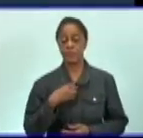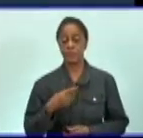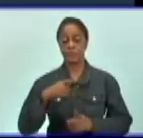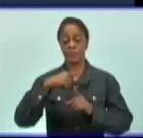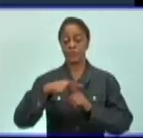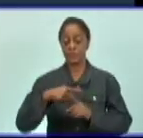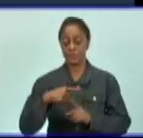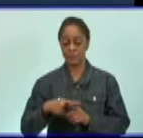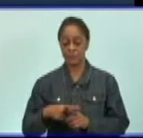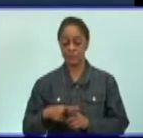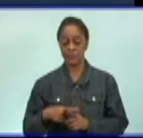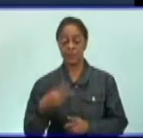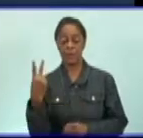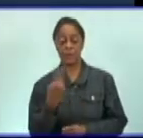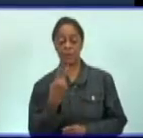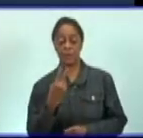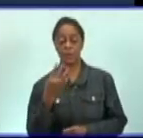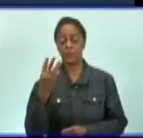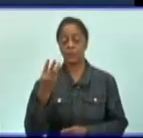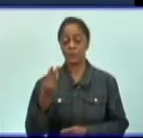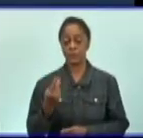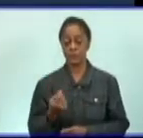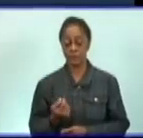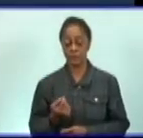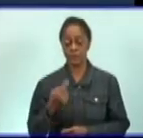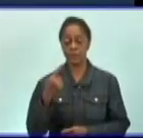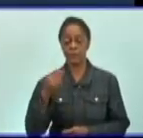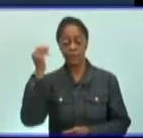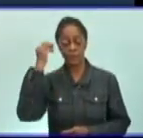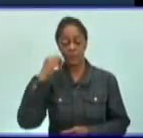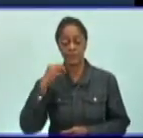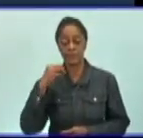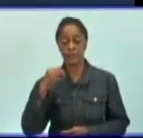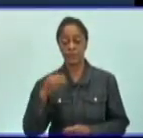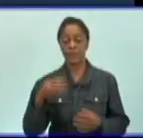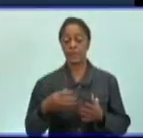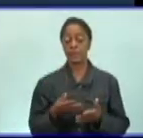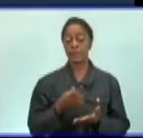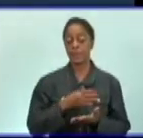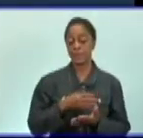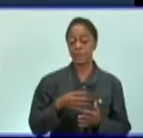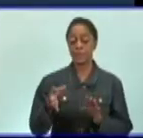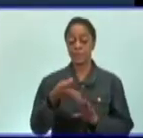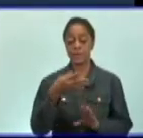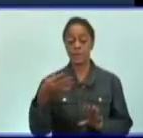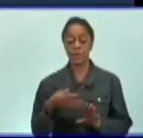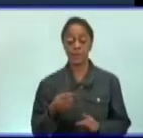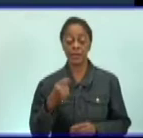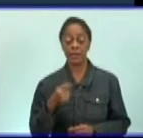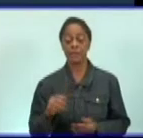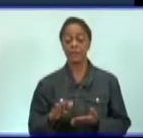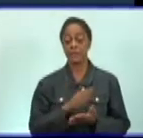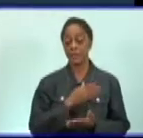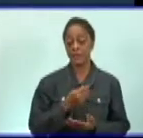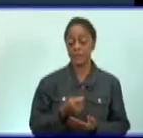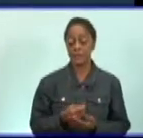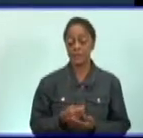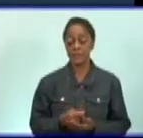adicionar los dos números para saber entre libretas rayadas y libretas lisas